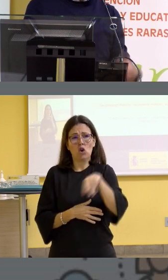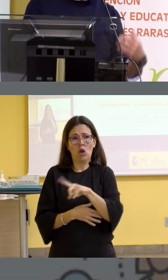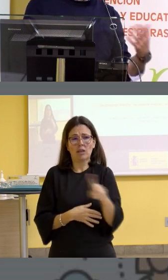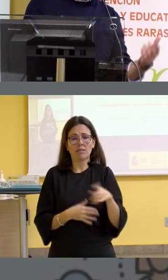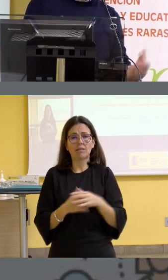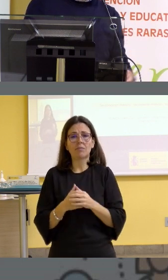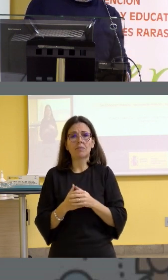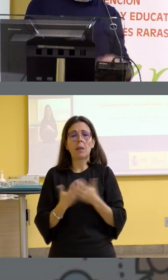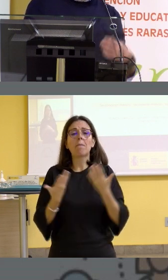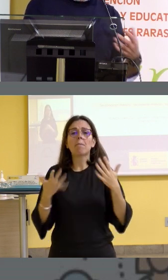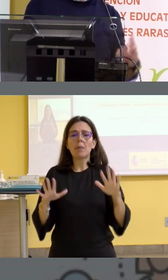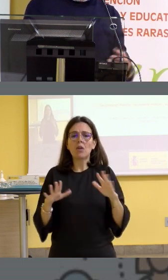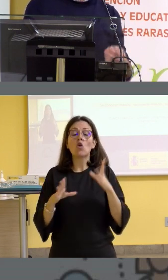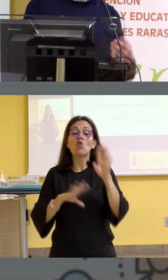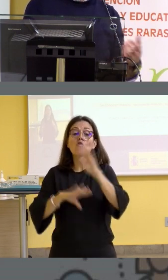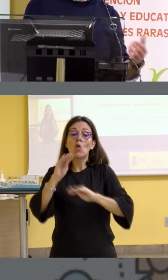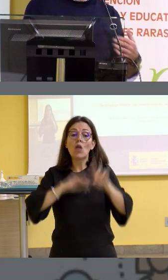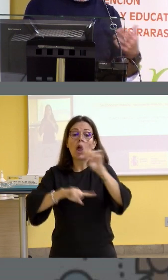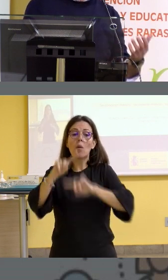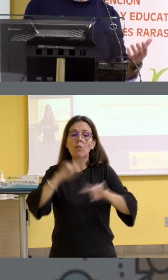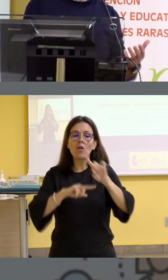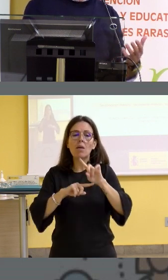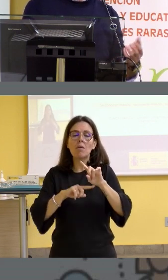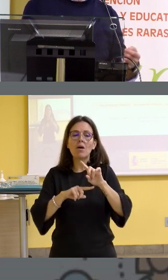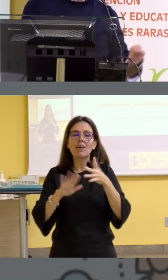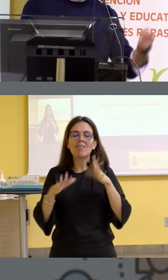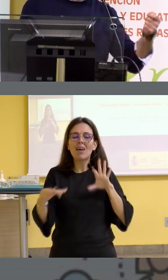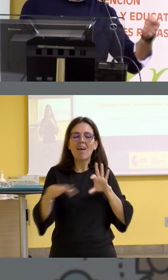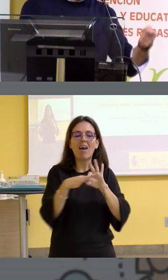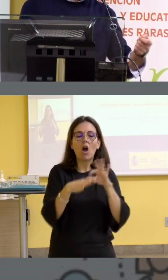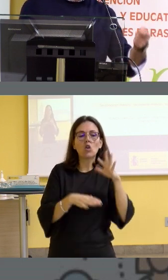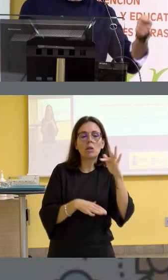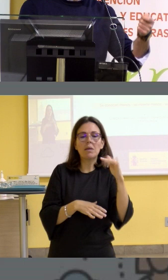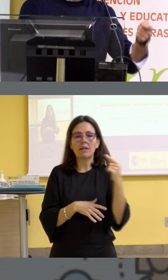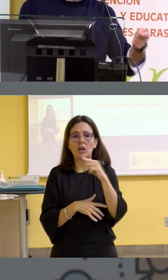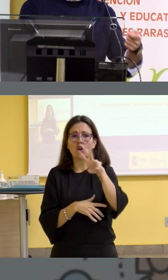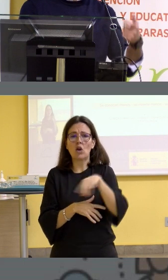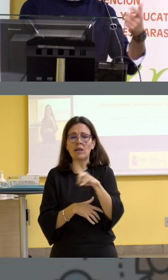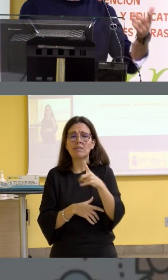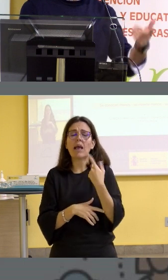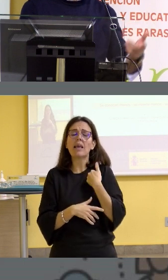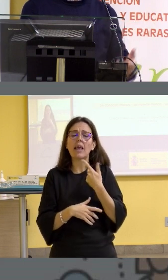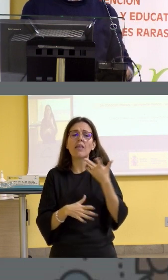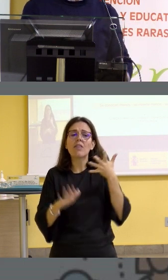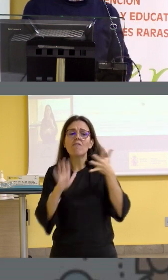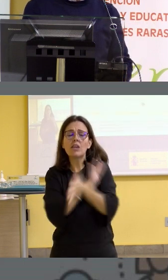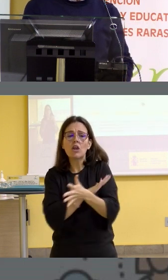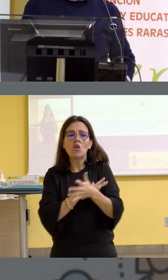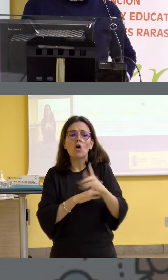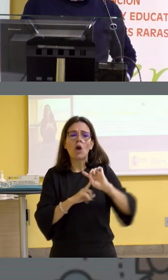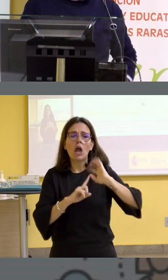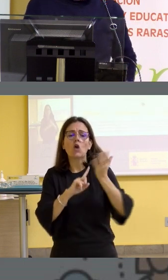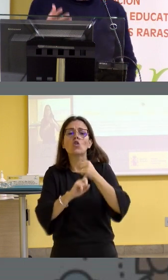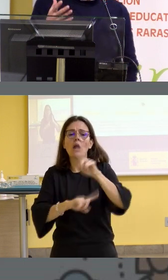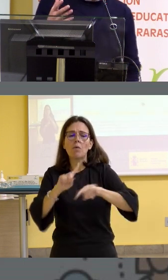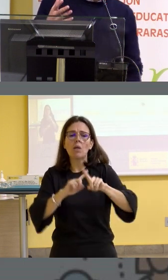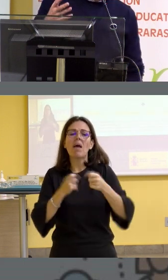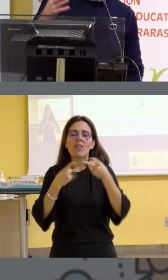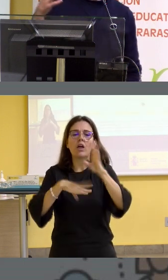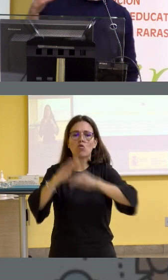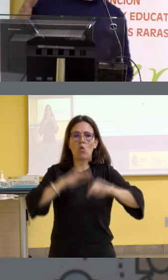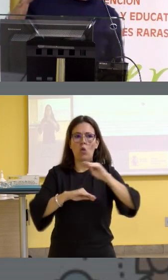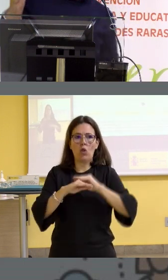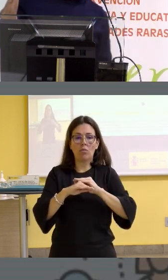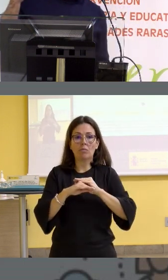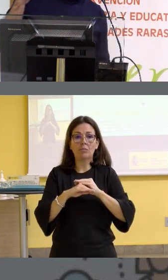plantear. Pero insisto, solucionar problemas no va de ser optimista, va de definirlos, encontrarlos y buscar soluciones.